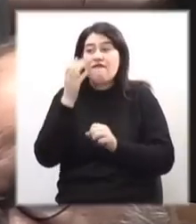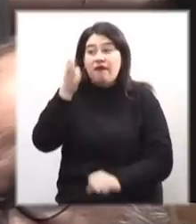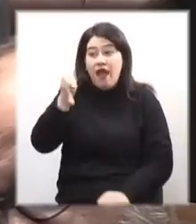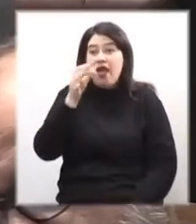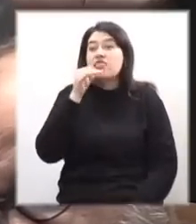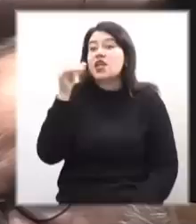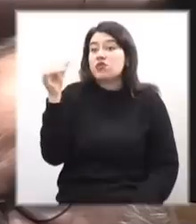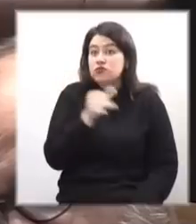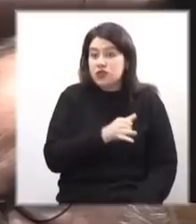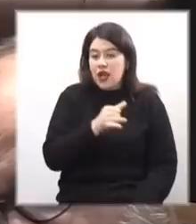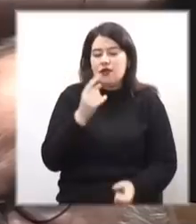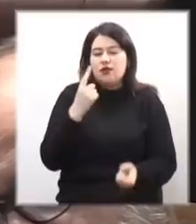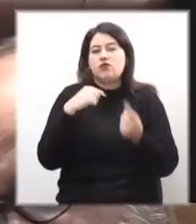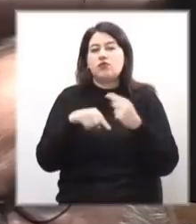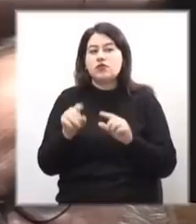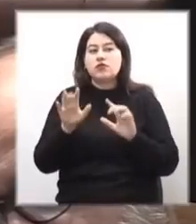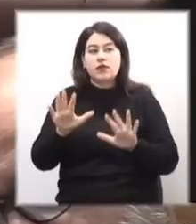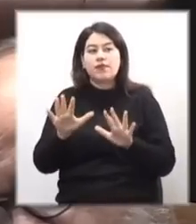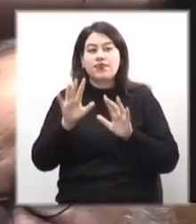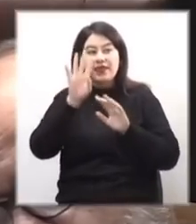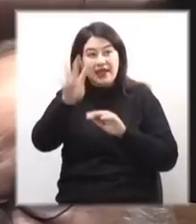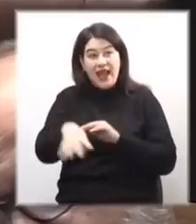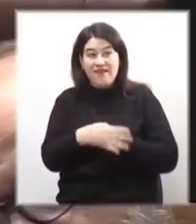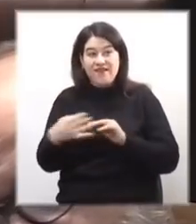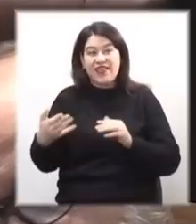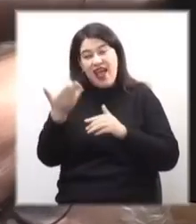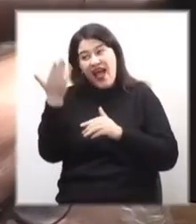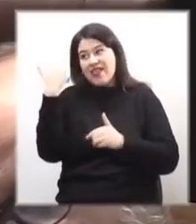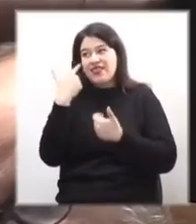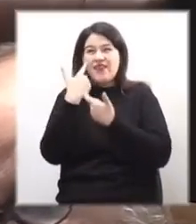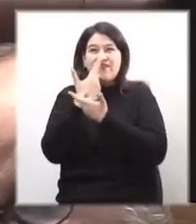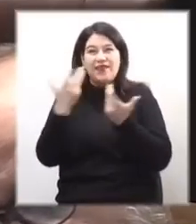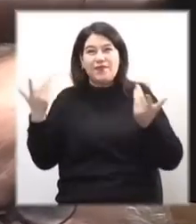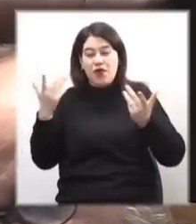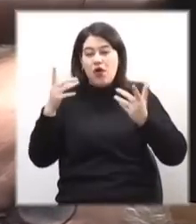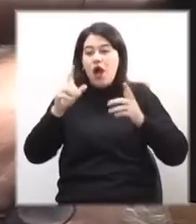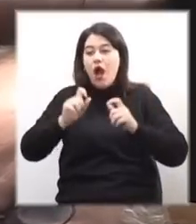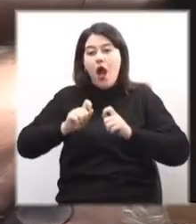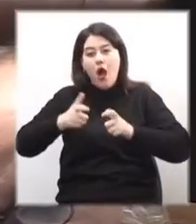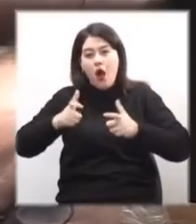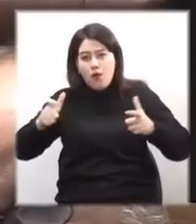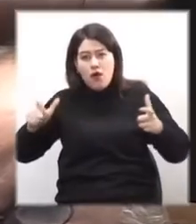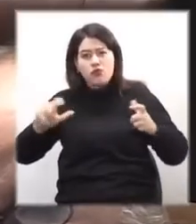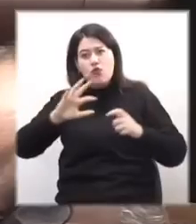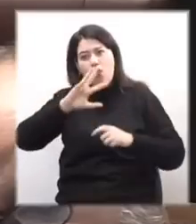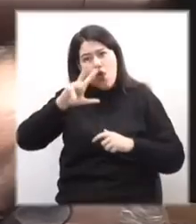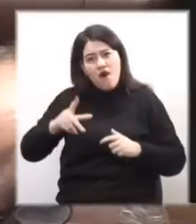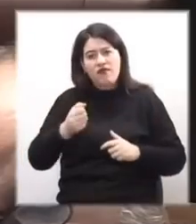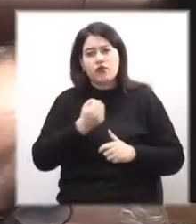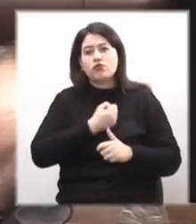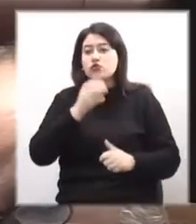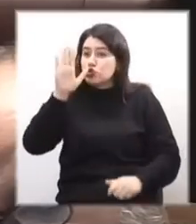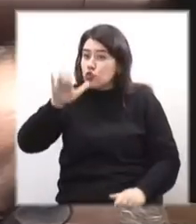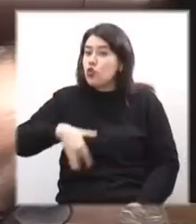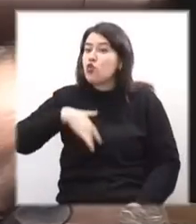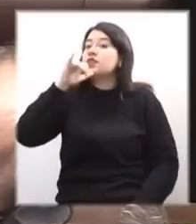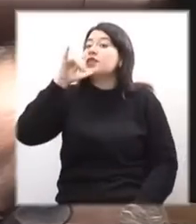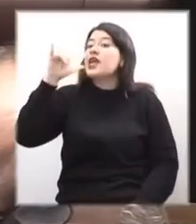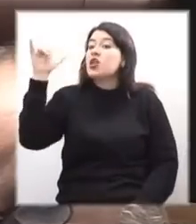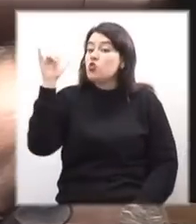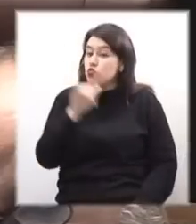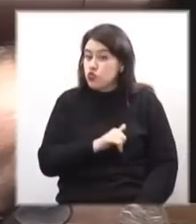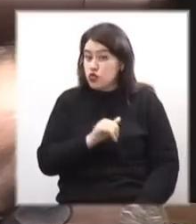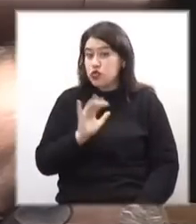denuncia. Entonces, aquellas gráficas que veíamos con el aumento de hurtos y rapiñas, que son denuncias de hurtos y